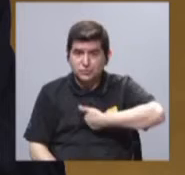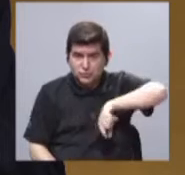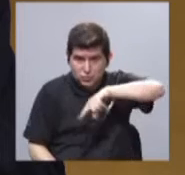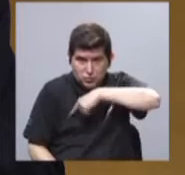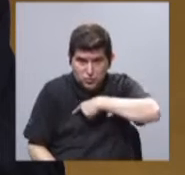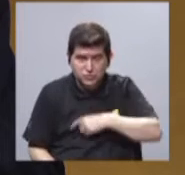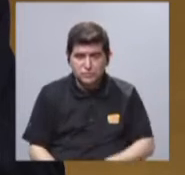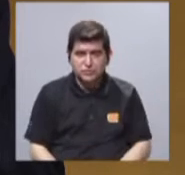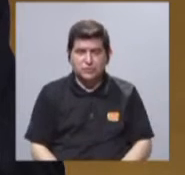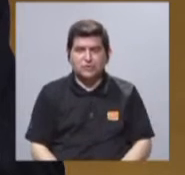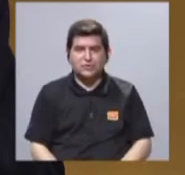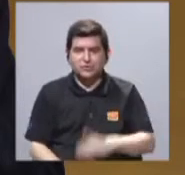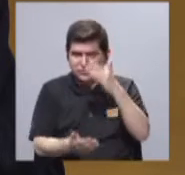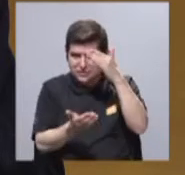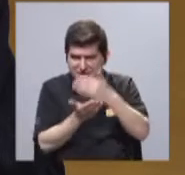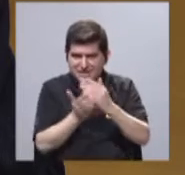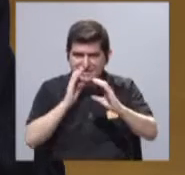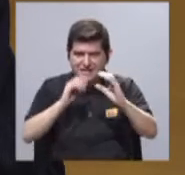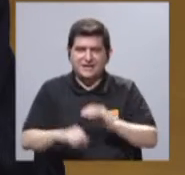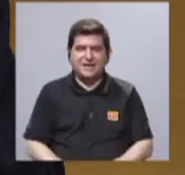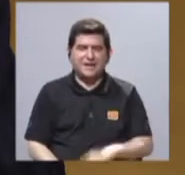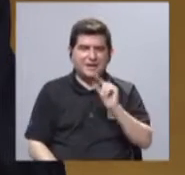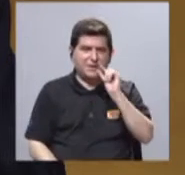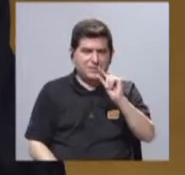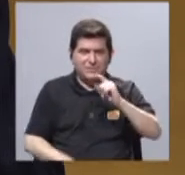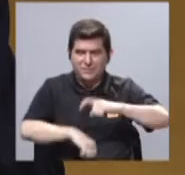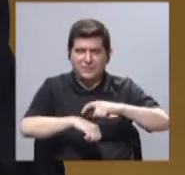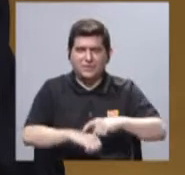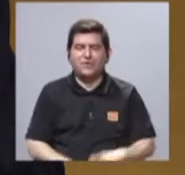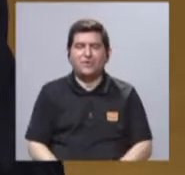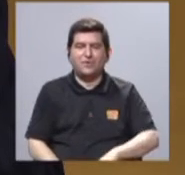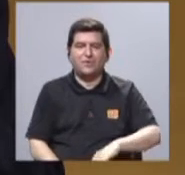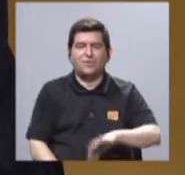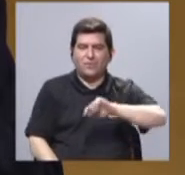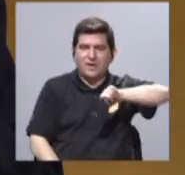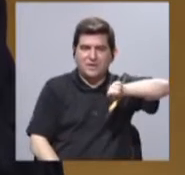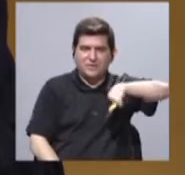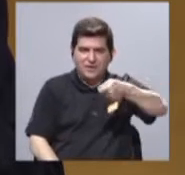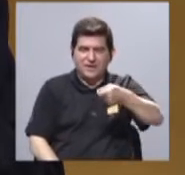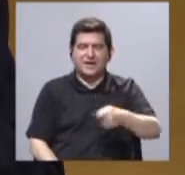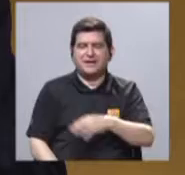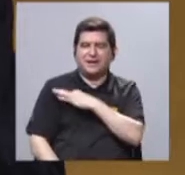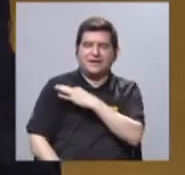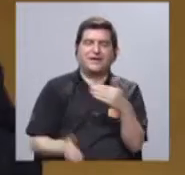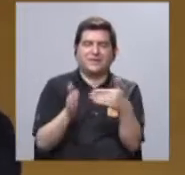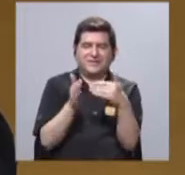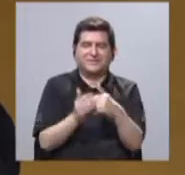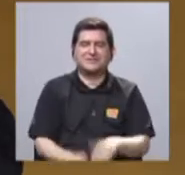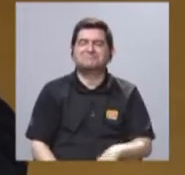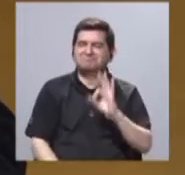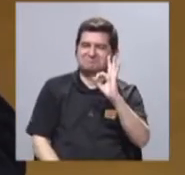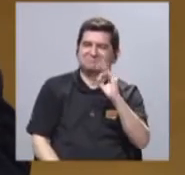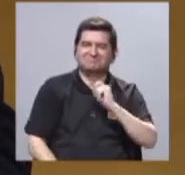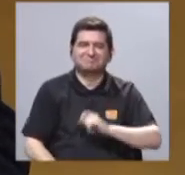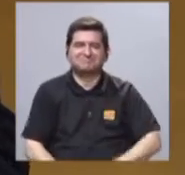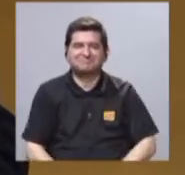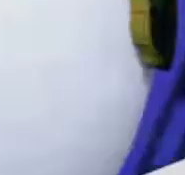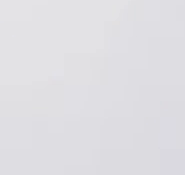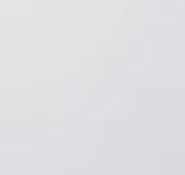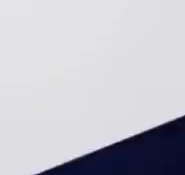estaremos incomunicados por unos minutos hasta que el canal no vuelva a comunicar regresar vale